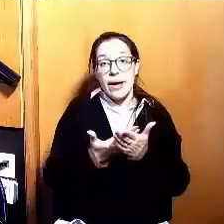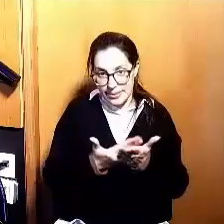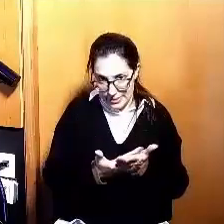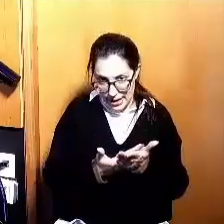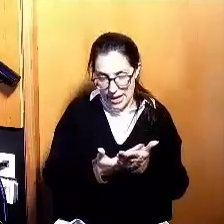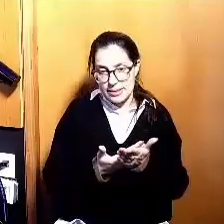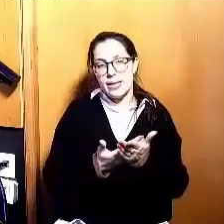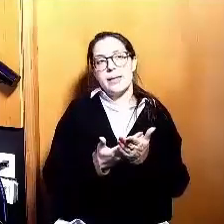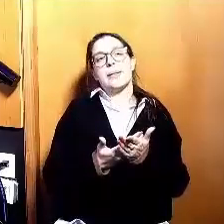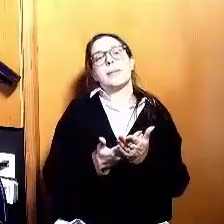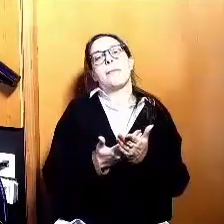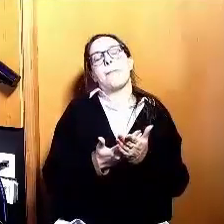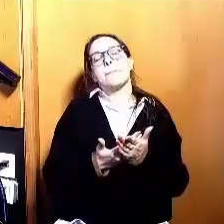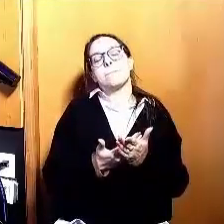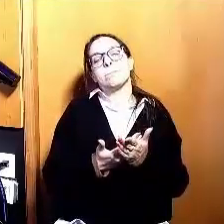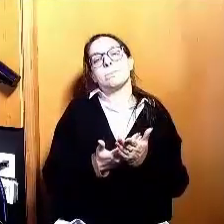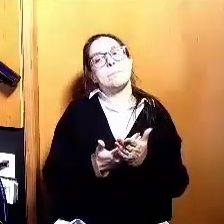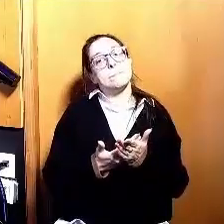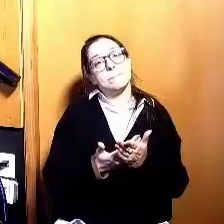de donantes,